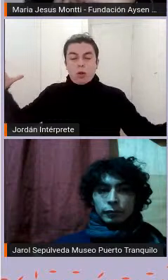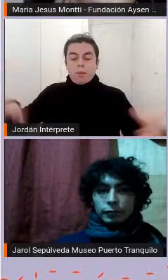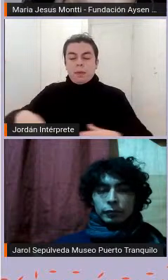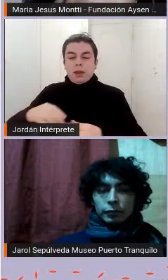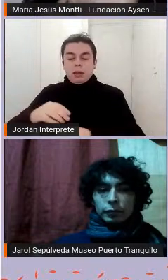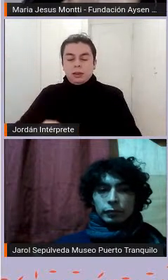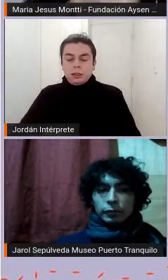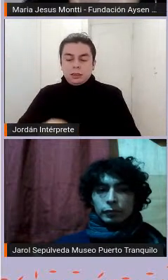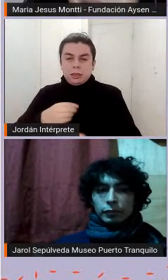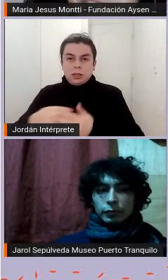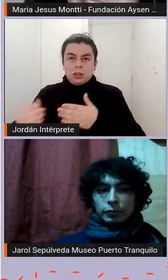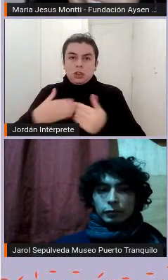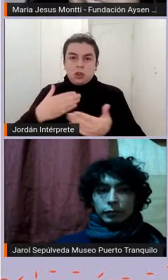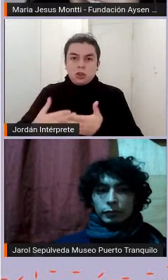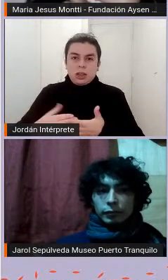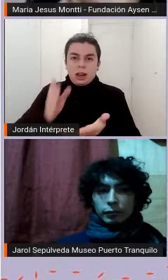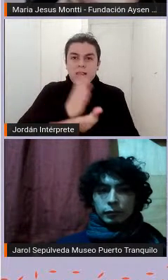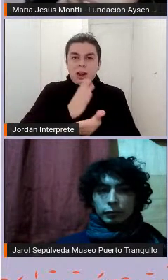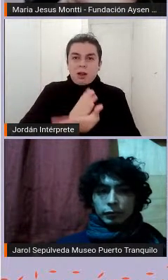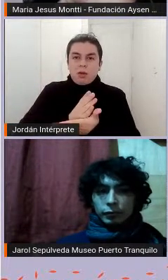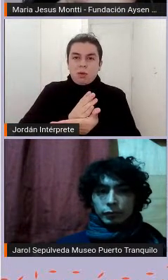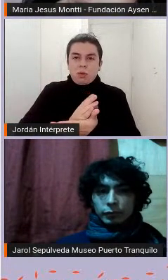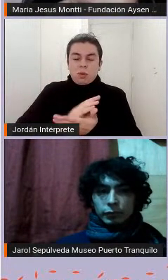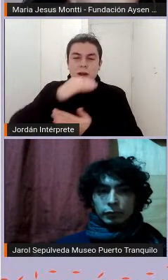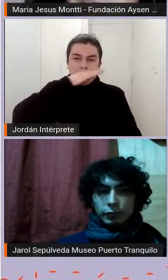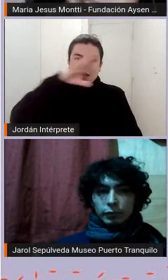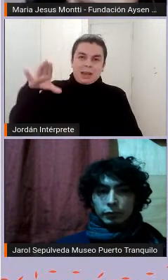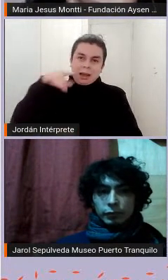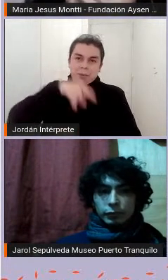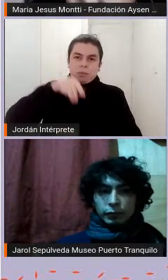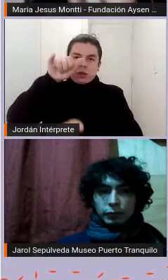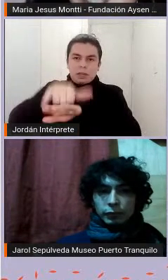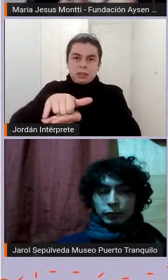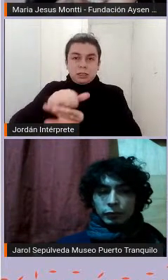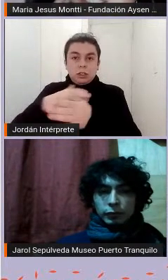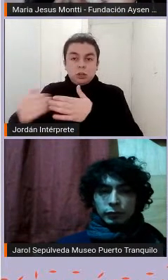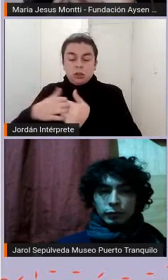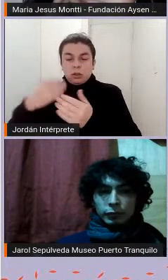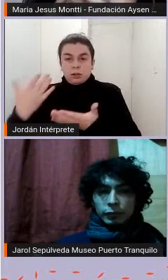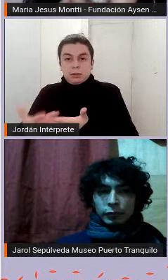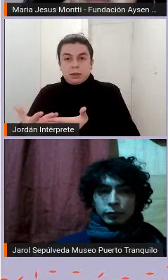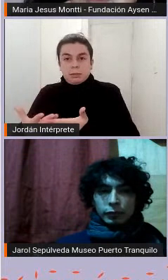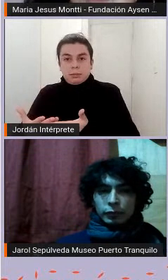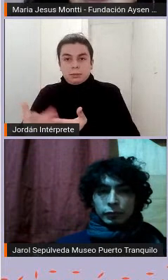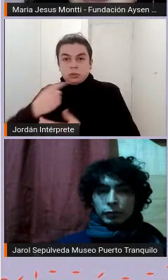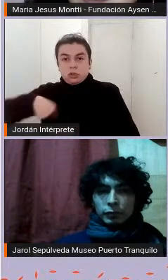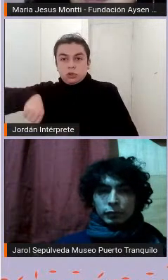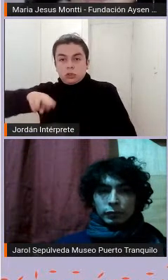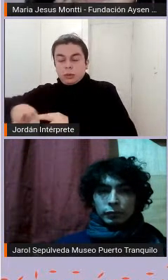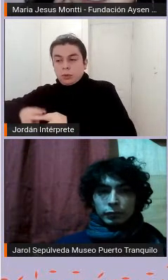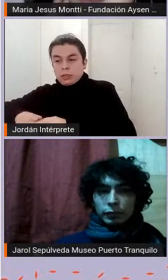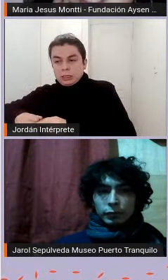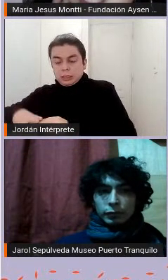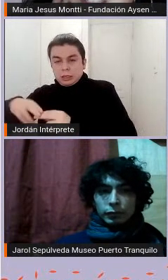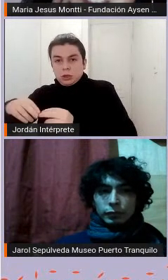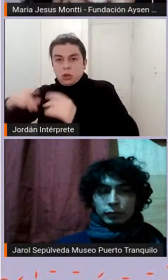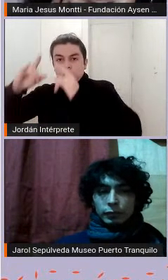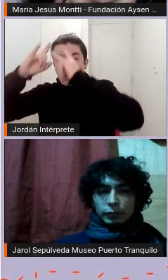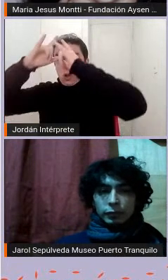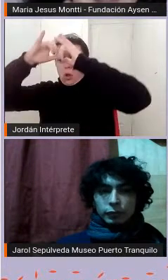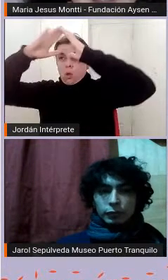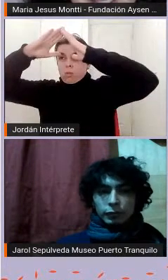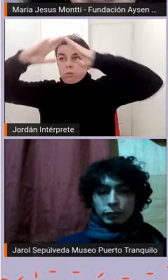esqueleto en un galpón que fue facilitado, que se encuentra frente de la plaza, y también estamos realizando una serie